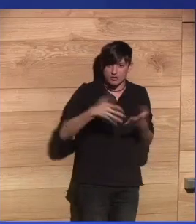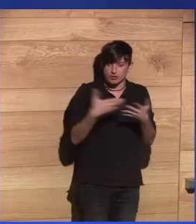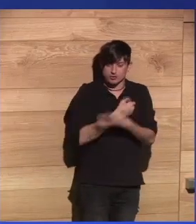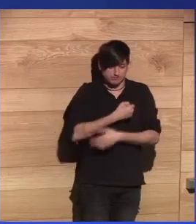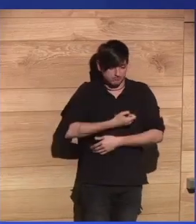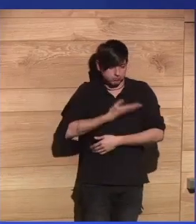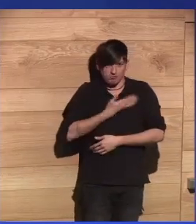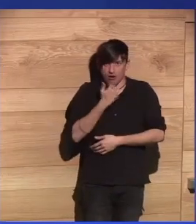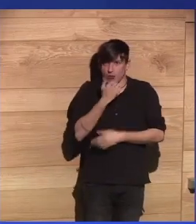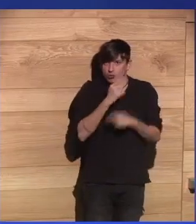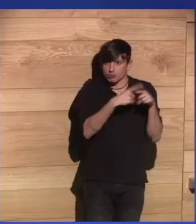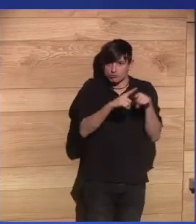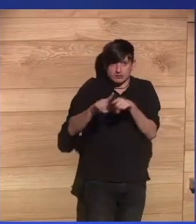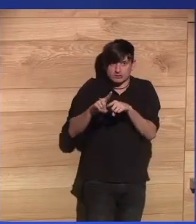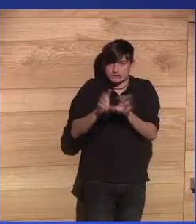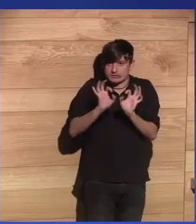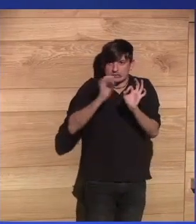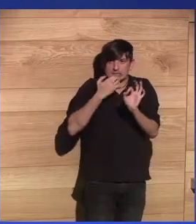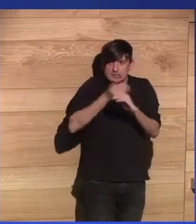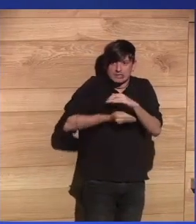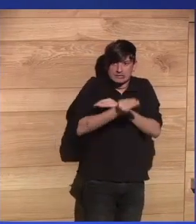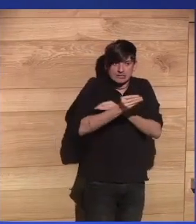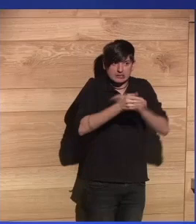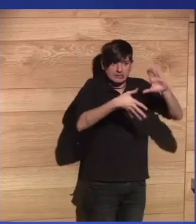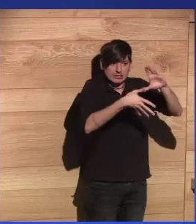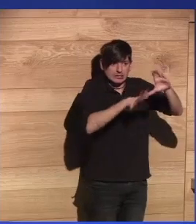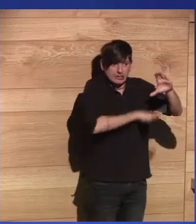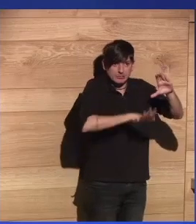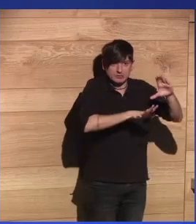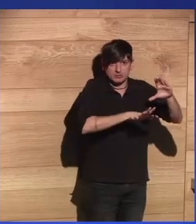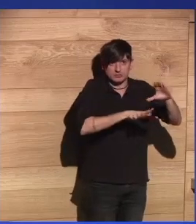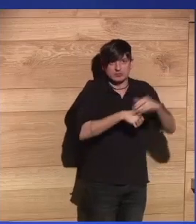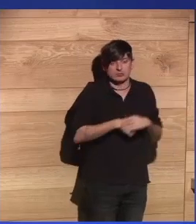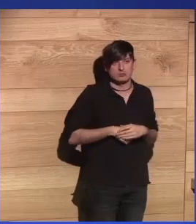evoca cosas, especialmente si nacimos dentro de este espacio iberoamericano, ¿no?